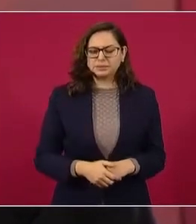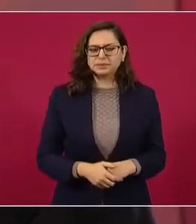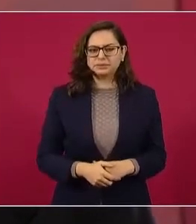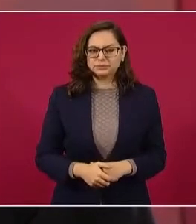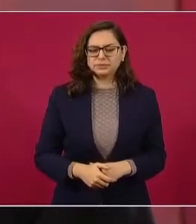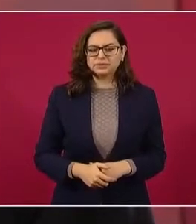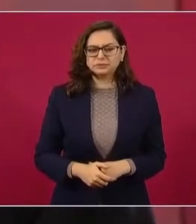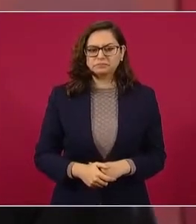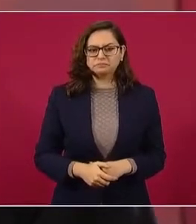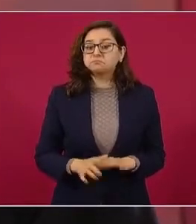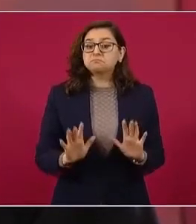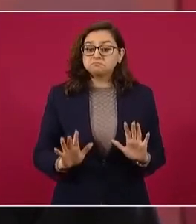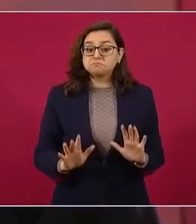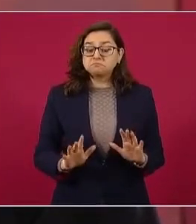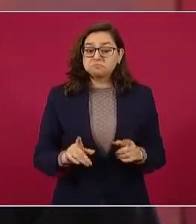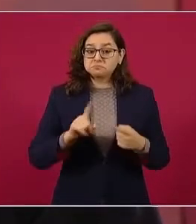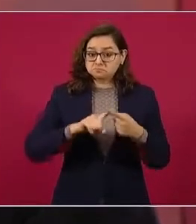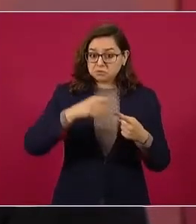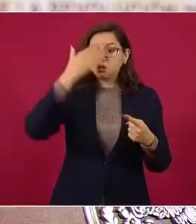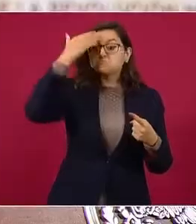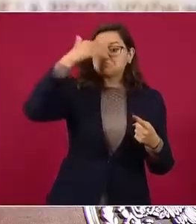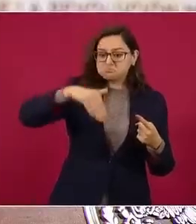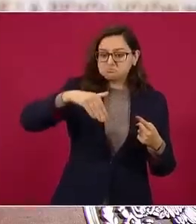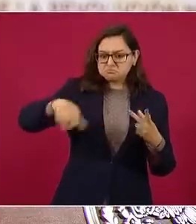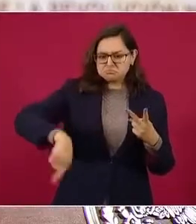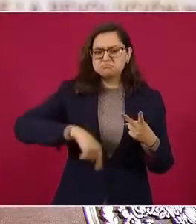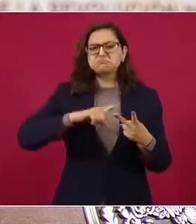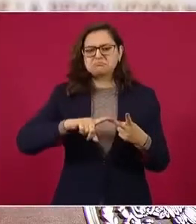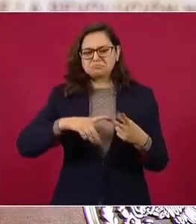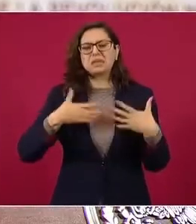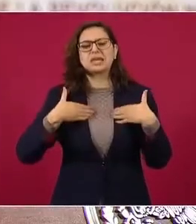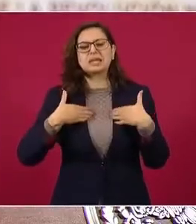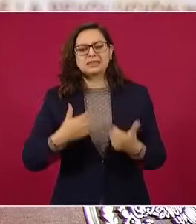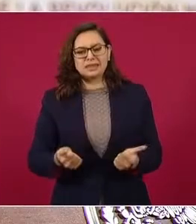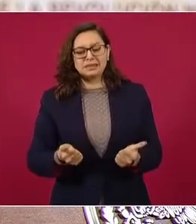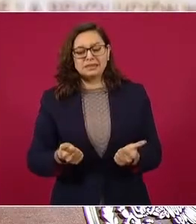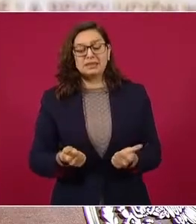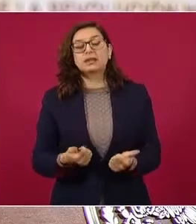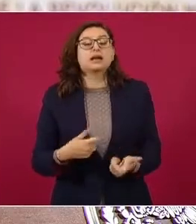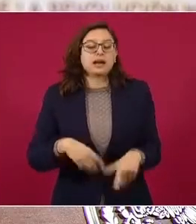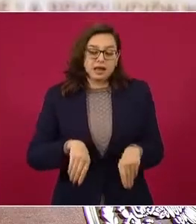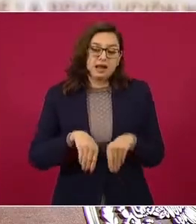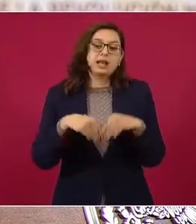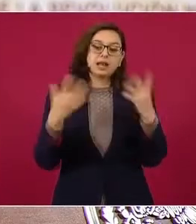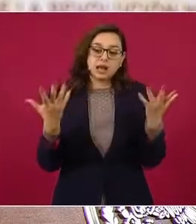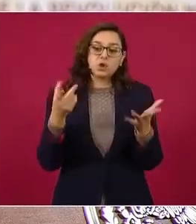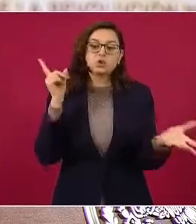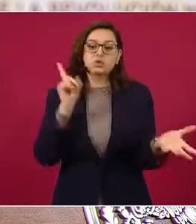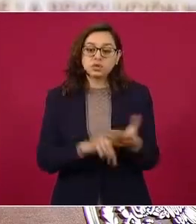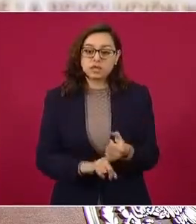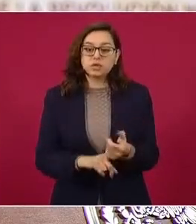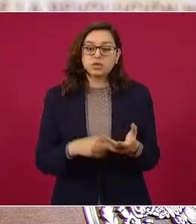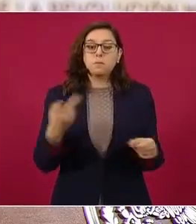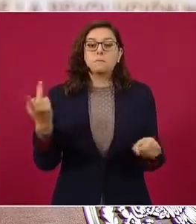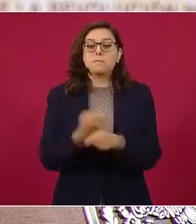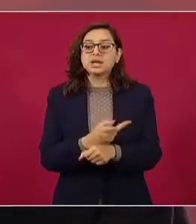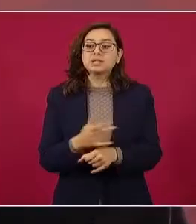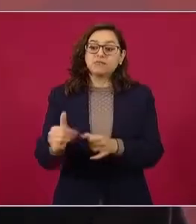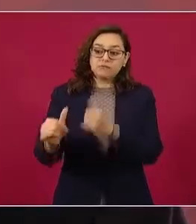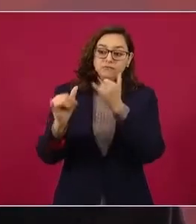y lo entienden. Lo que pasa es que pues son intereses, los